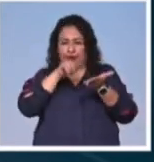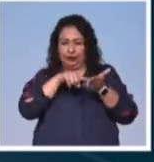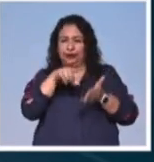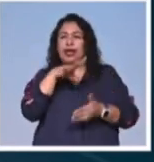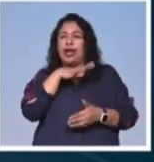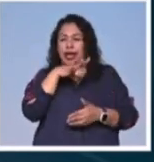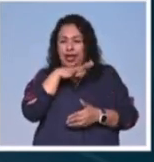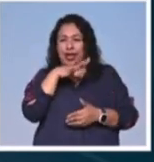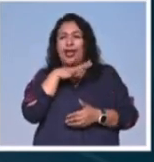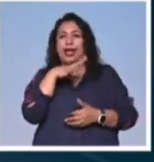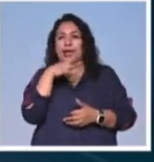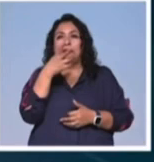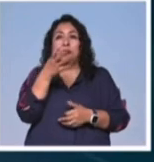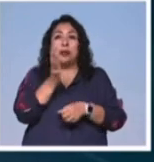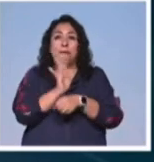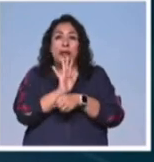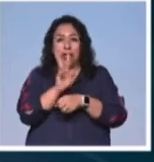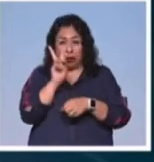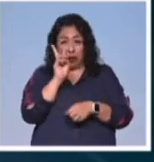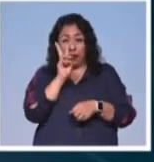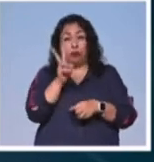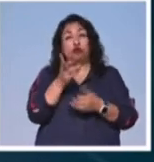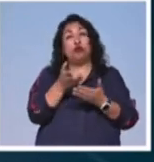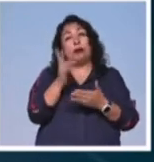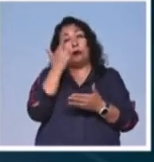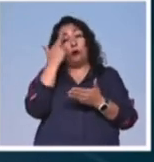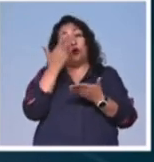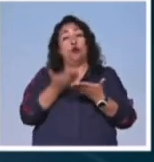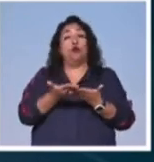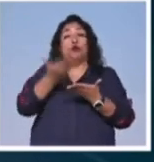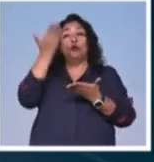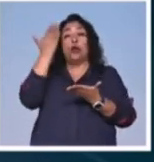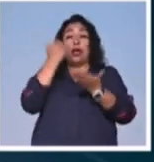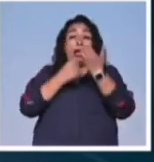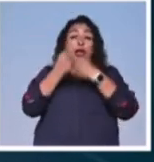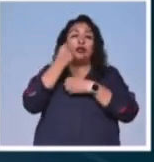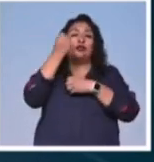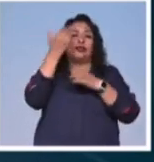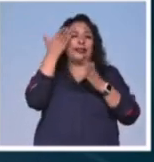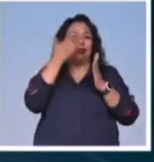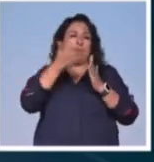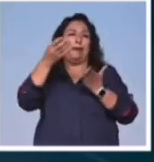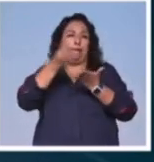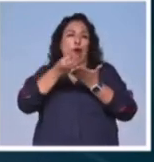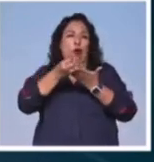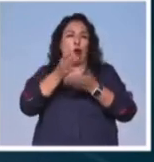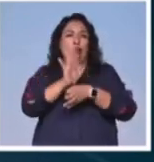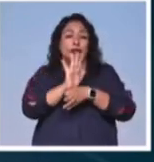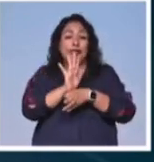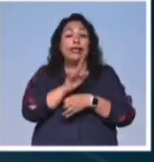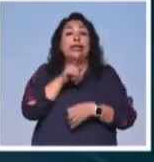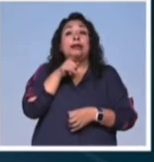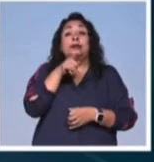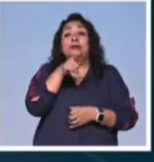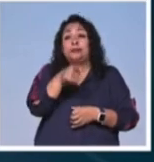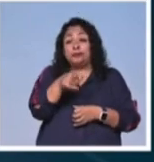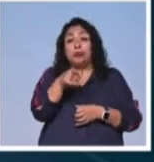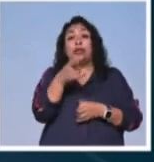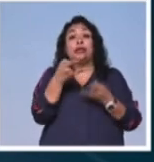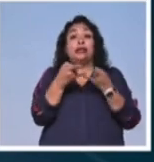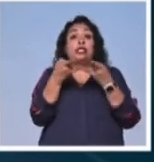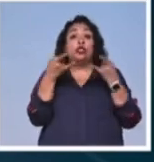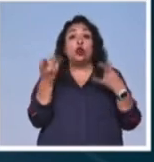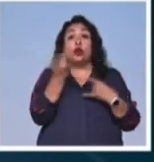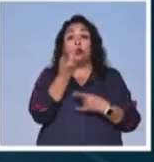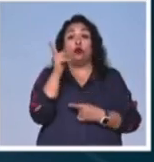puesto. Entonces, vaya, es una película que visualmente remonta a la época de oro. Y pues vaya, es una historia